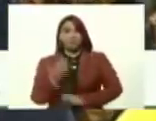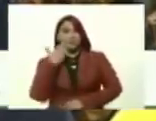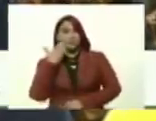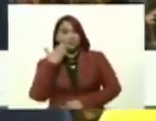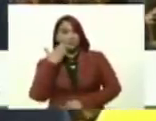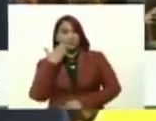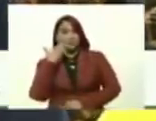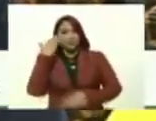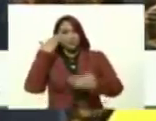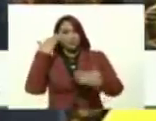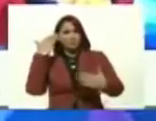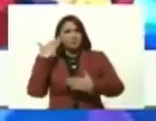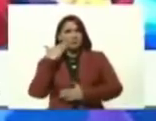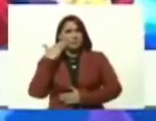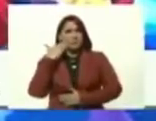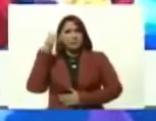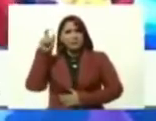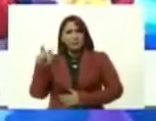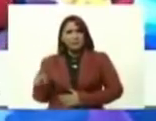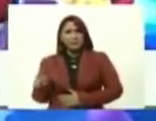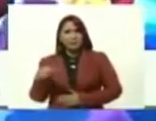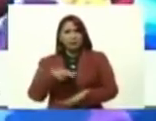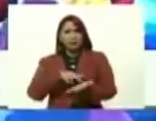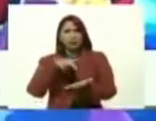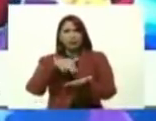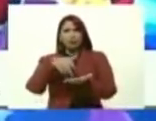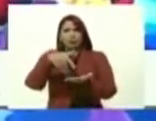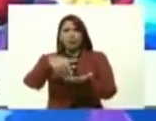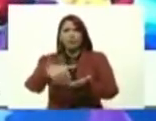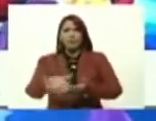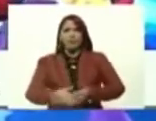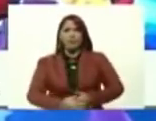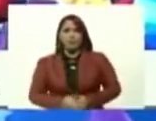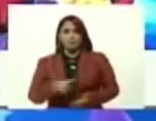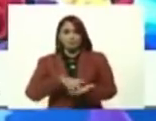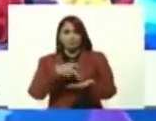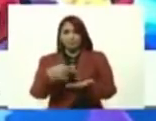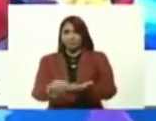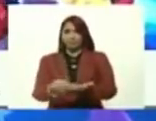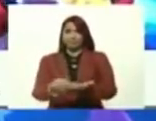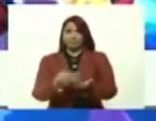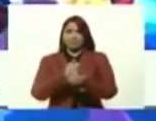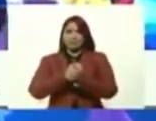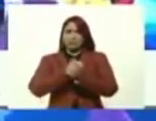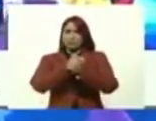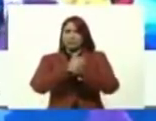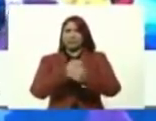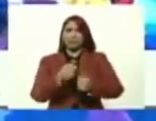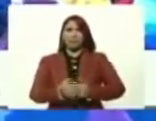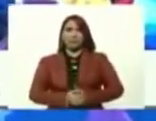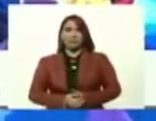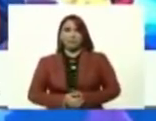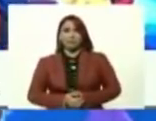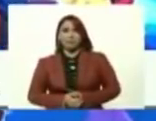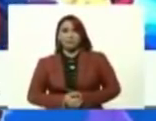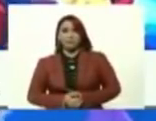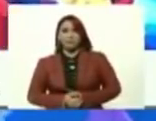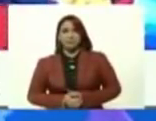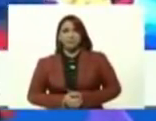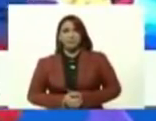Mi saludo a la madre de Yurimar, que sufrió una pequeña caída producto del amor de los fans de